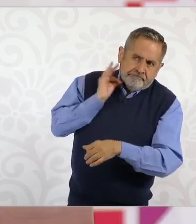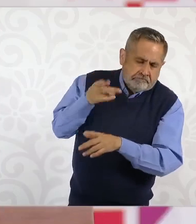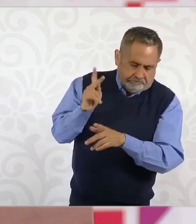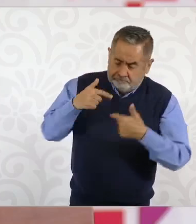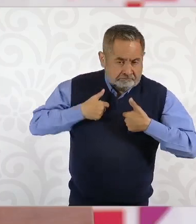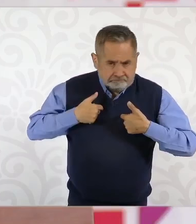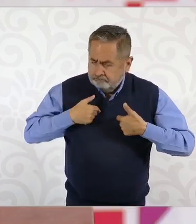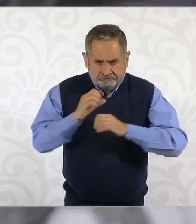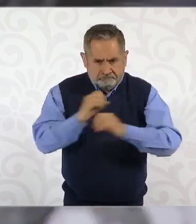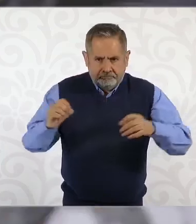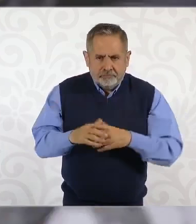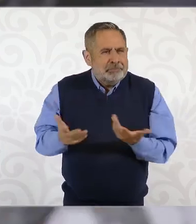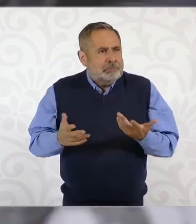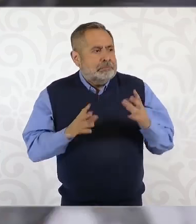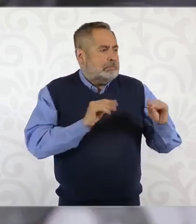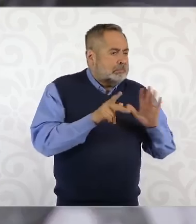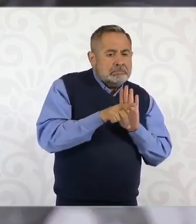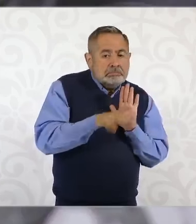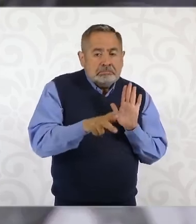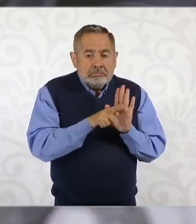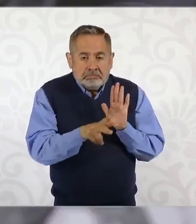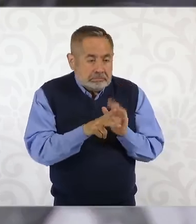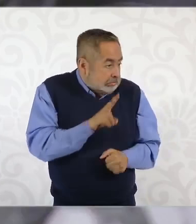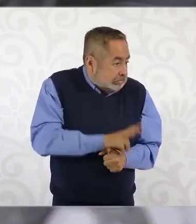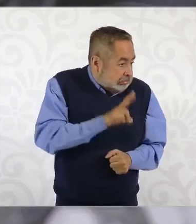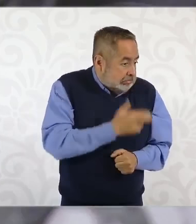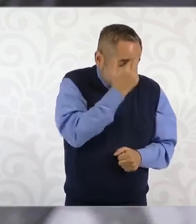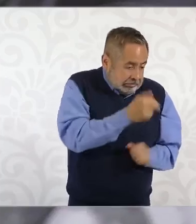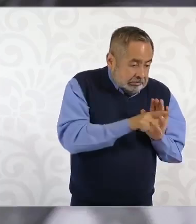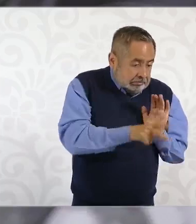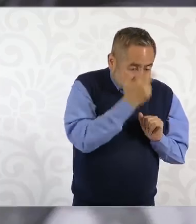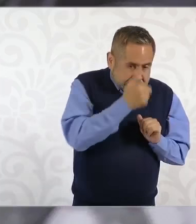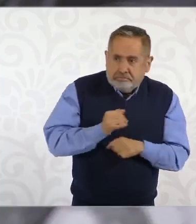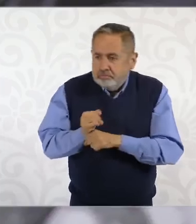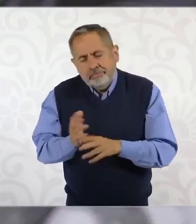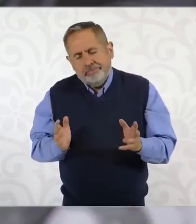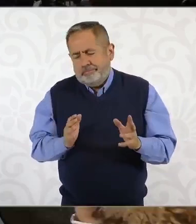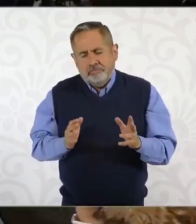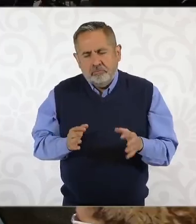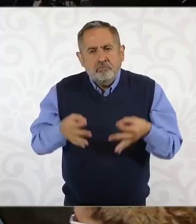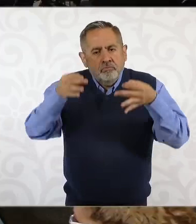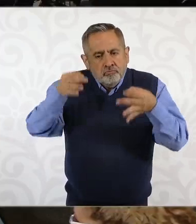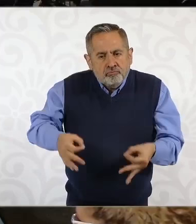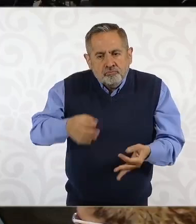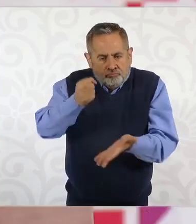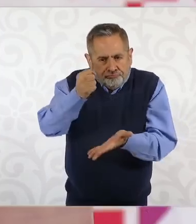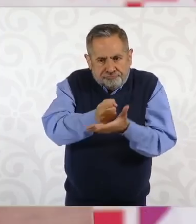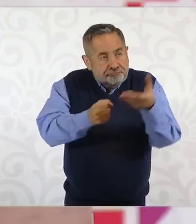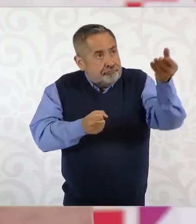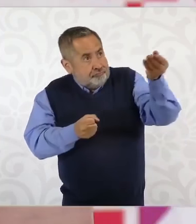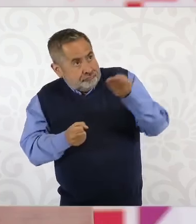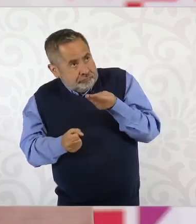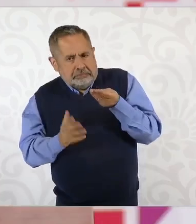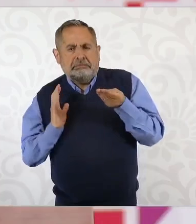Entonces, es muy difícil a través de la publicación de un medio, tendría que venir algo oficial. Claro. Y Sí. en todos los casos,